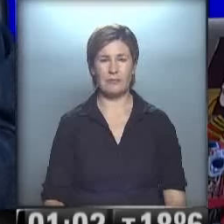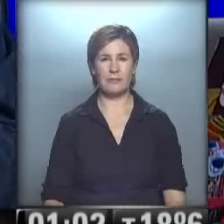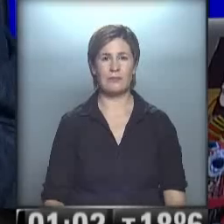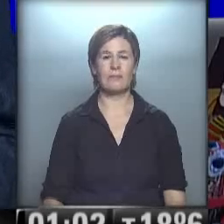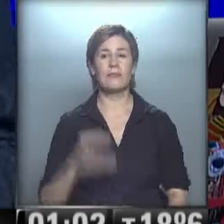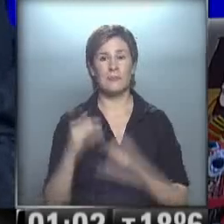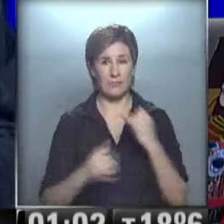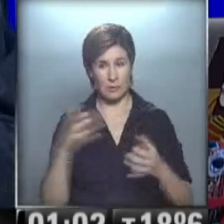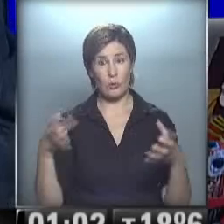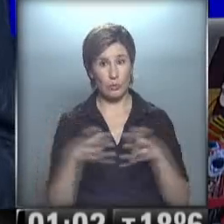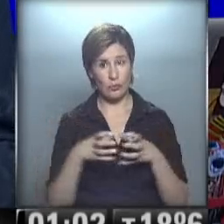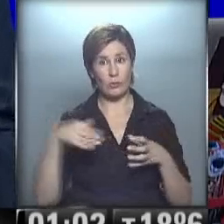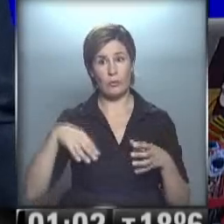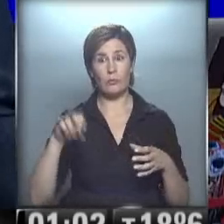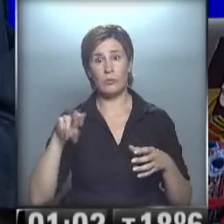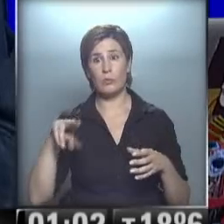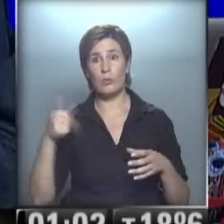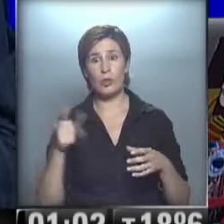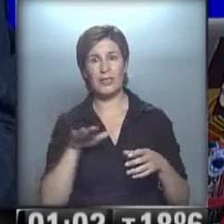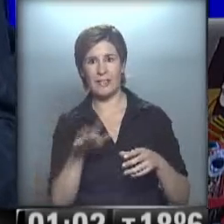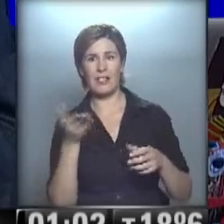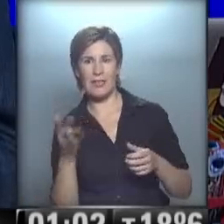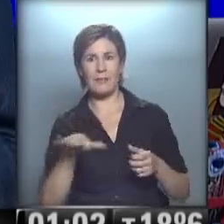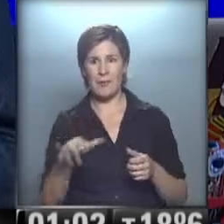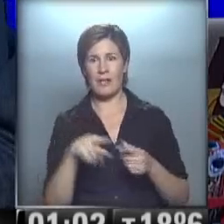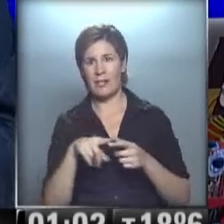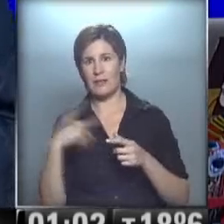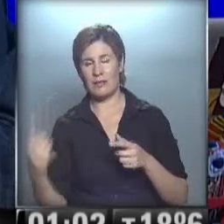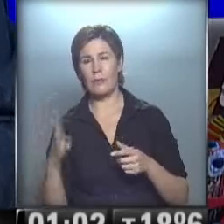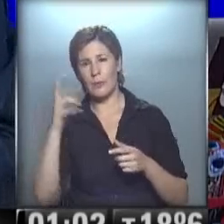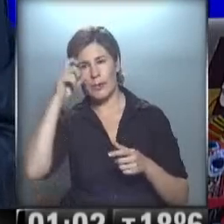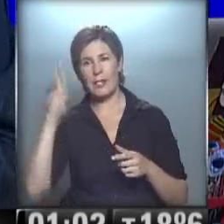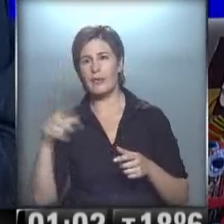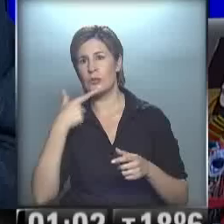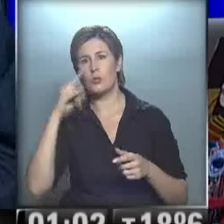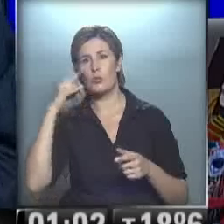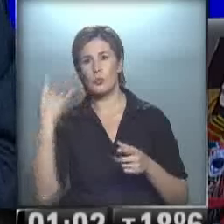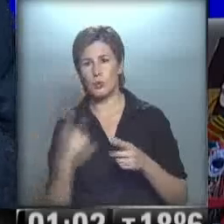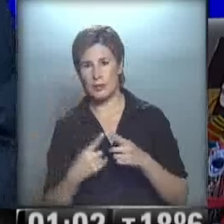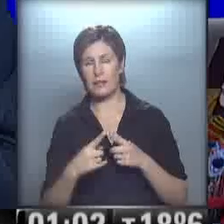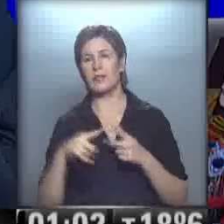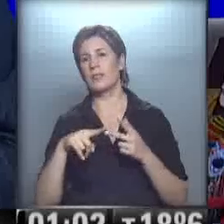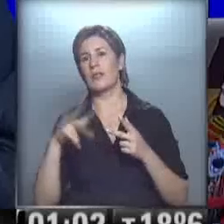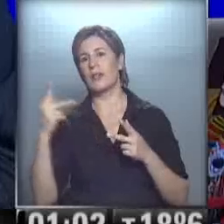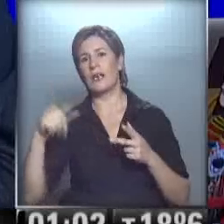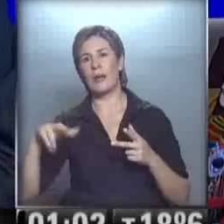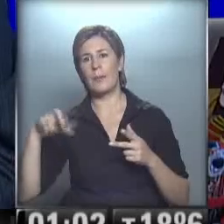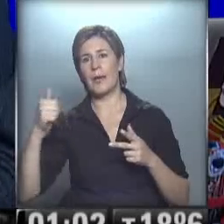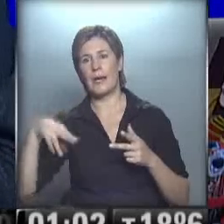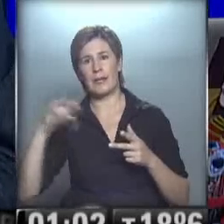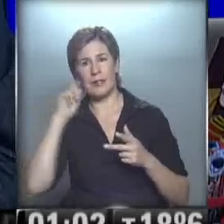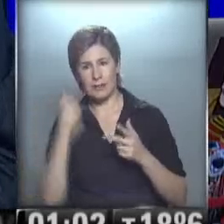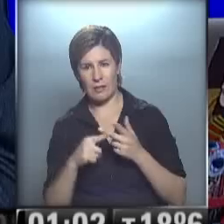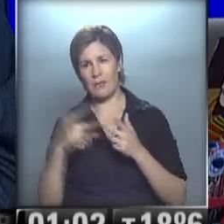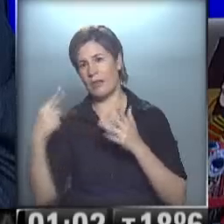Mona Jiménez, con La Bersuit, con La Mancha Rolando, con Capanga, con Onda Vaga. Se trata de un grupo de pibes, chicos, jóvenes, de